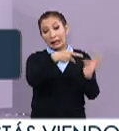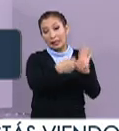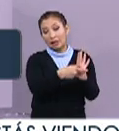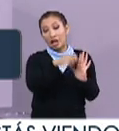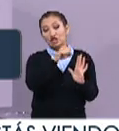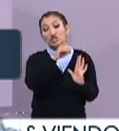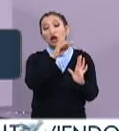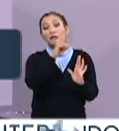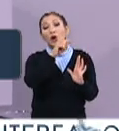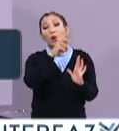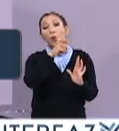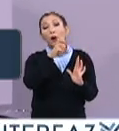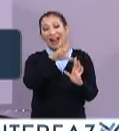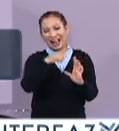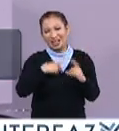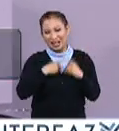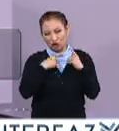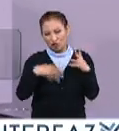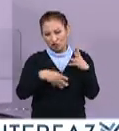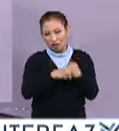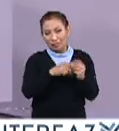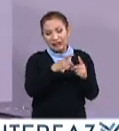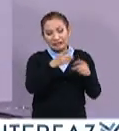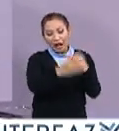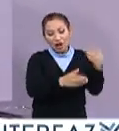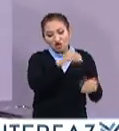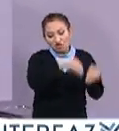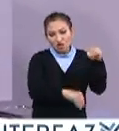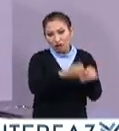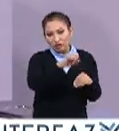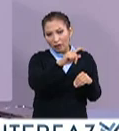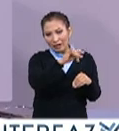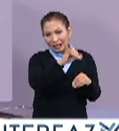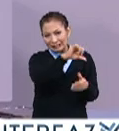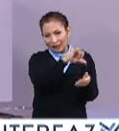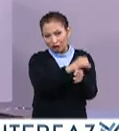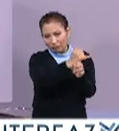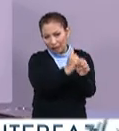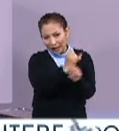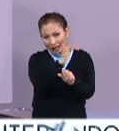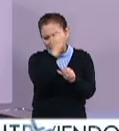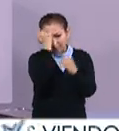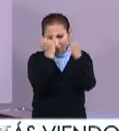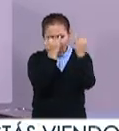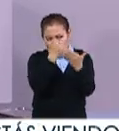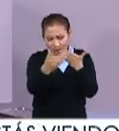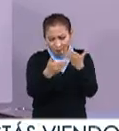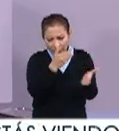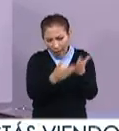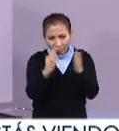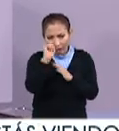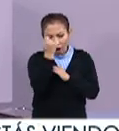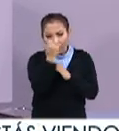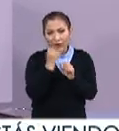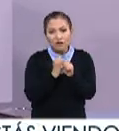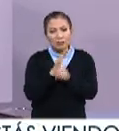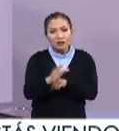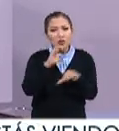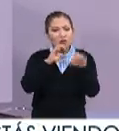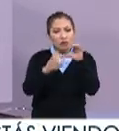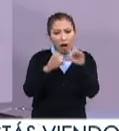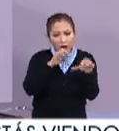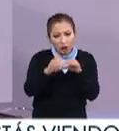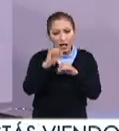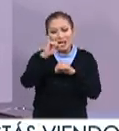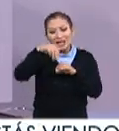de software en la Dirección Adjunta de Desarrollo de Software del Centro de Investigación e Innovación en Tecnologías de la Información y